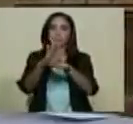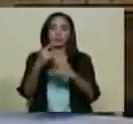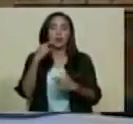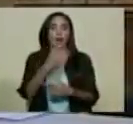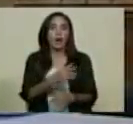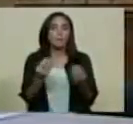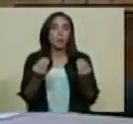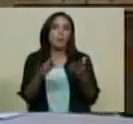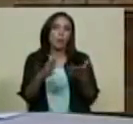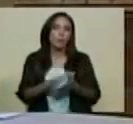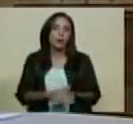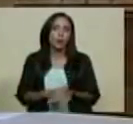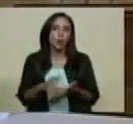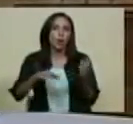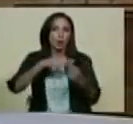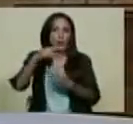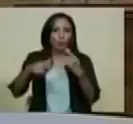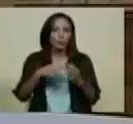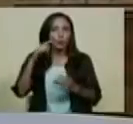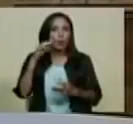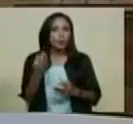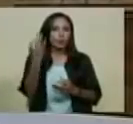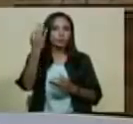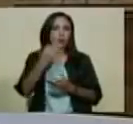fundado en estos 19 años